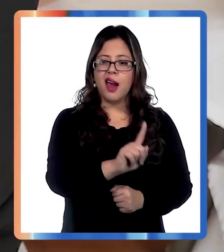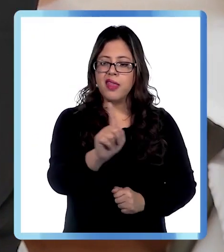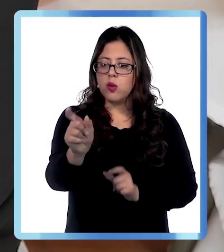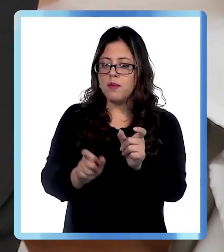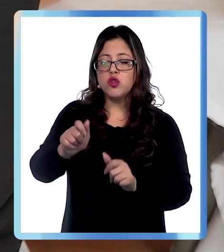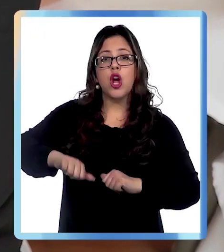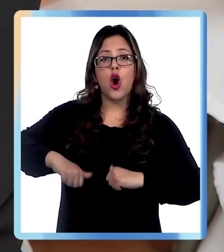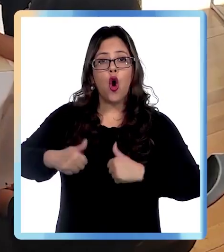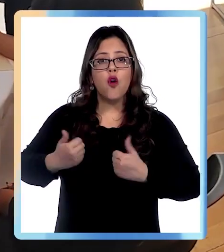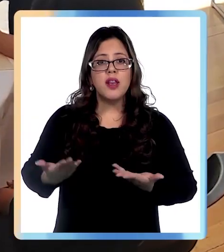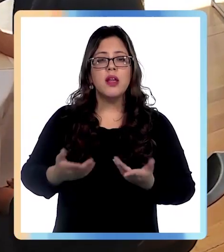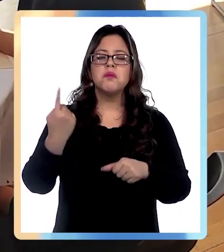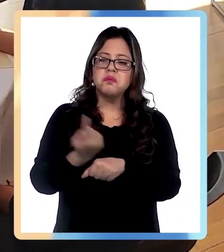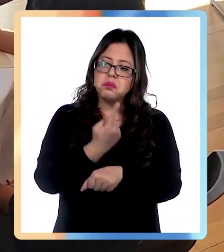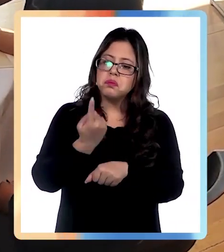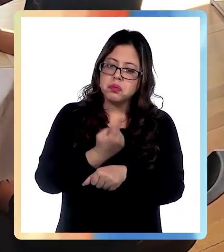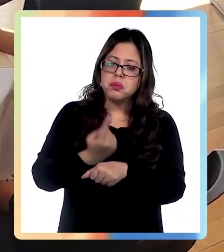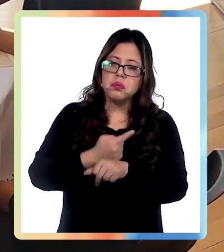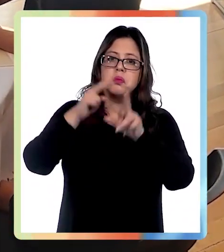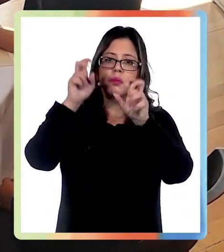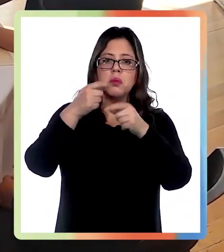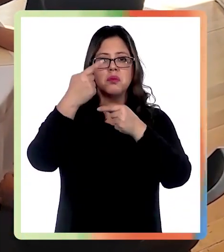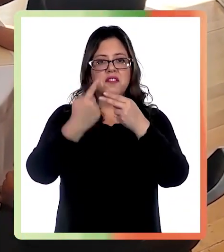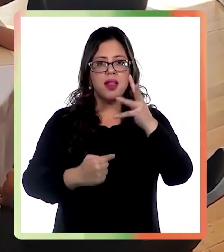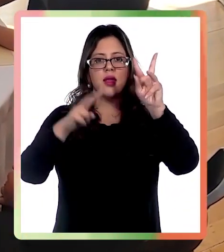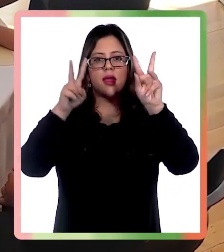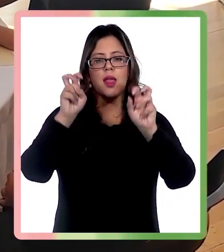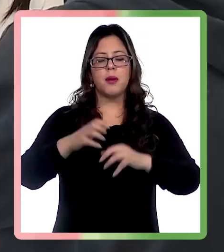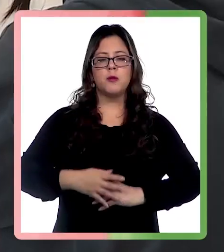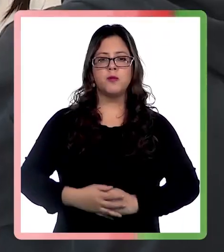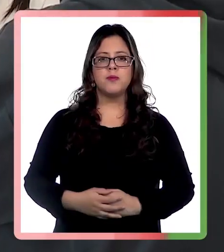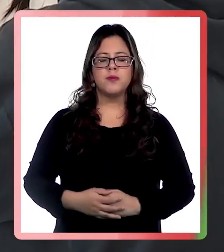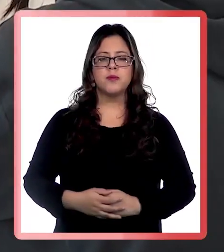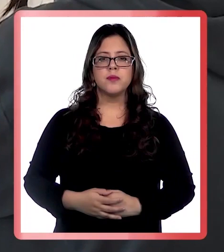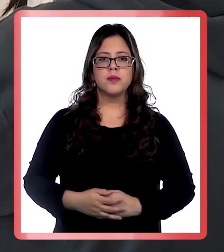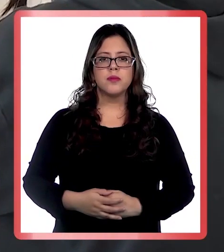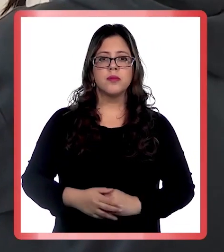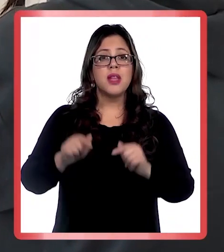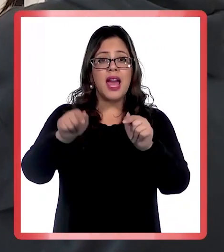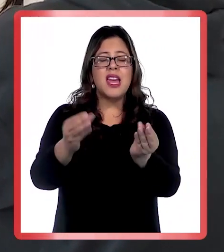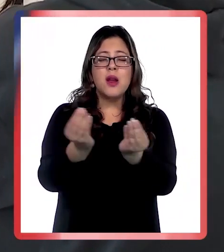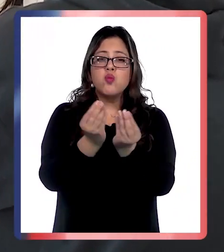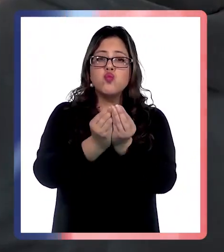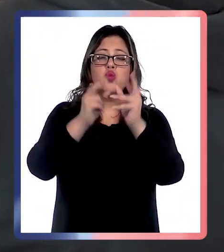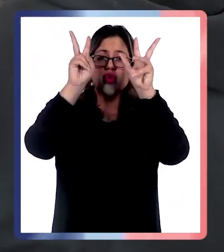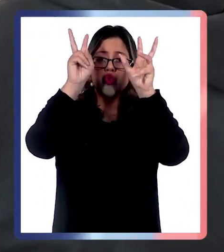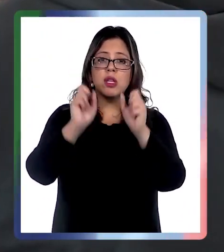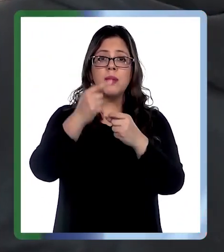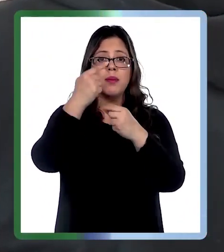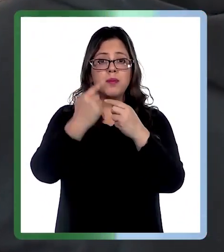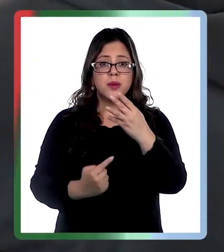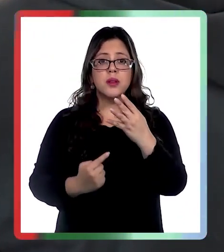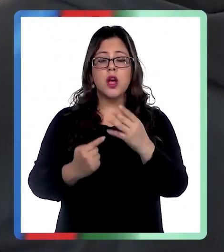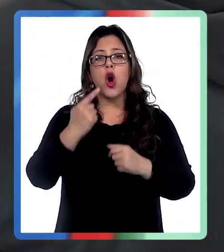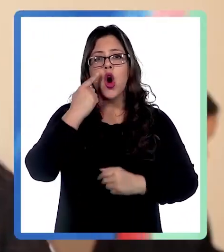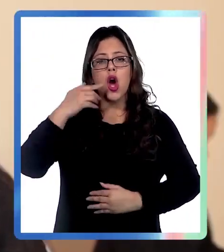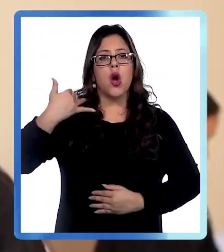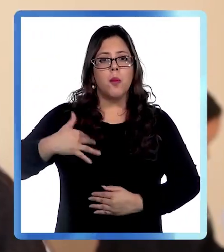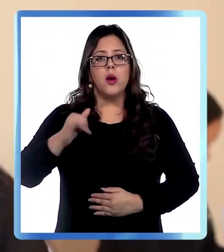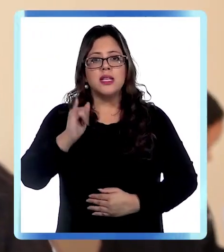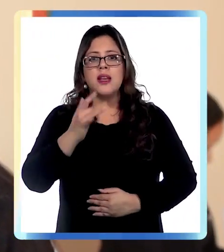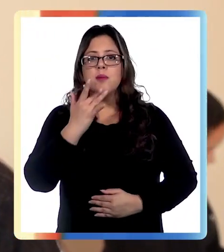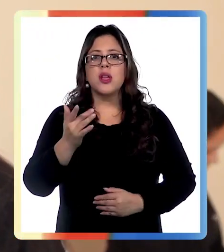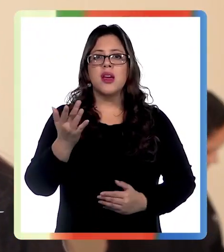forma participativa donde cada uno de los jóvenes pudo conversar sobre diversas temáticas hay muchos temas